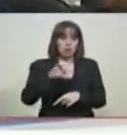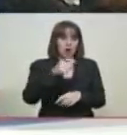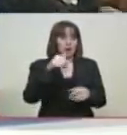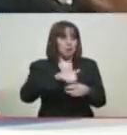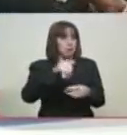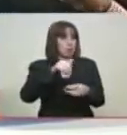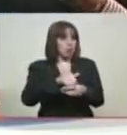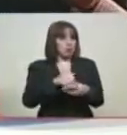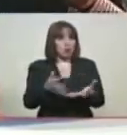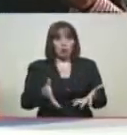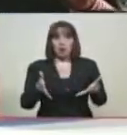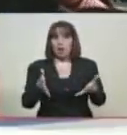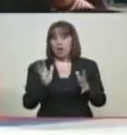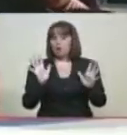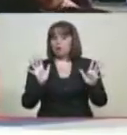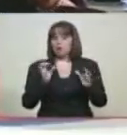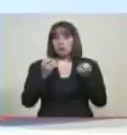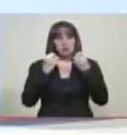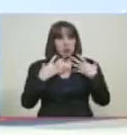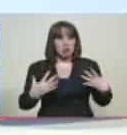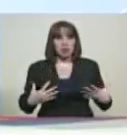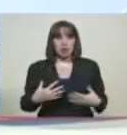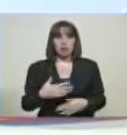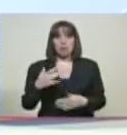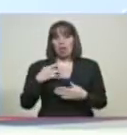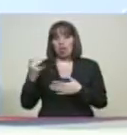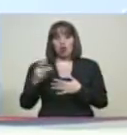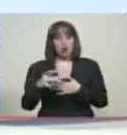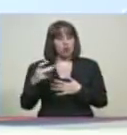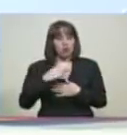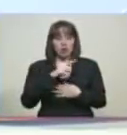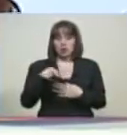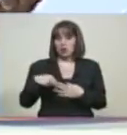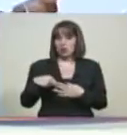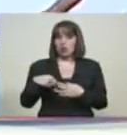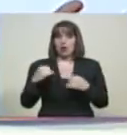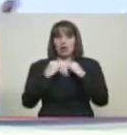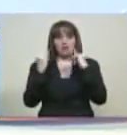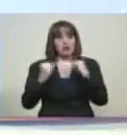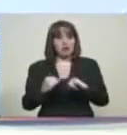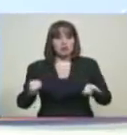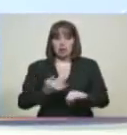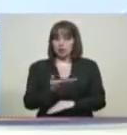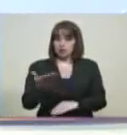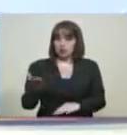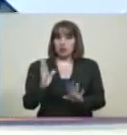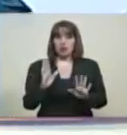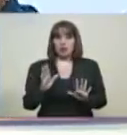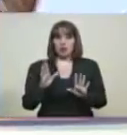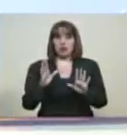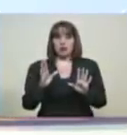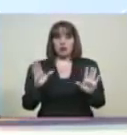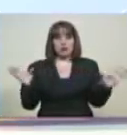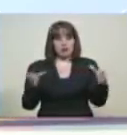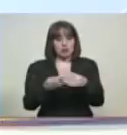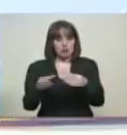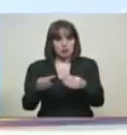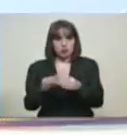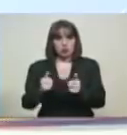y nos ganaron para dolor nuestro y para felicidad de ustedes de sus